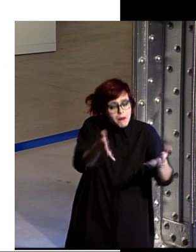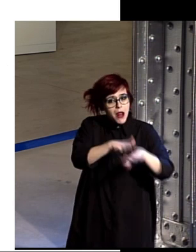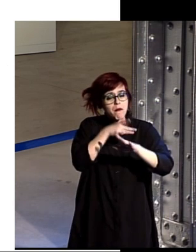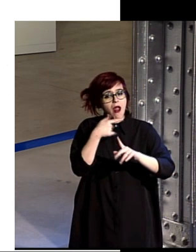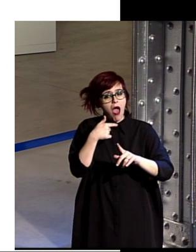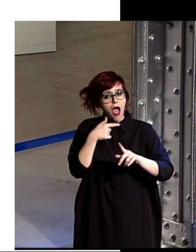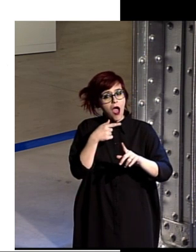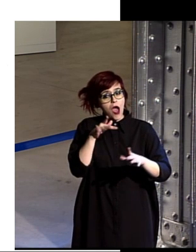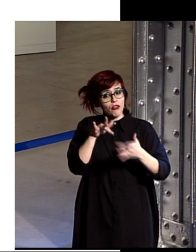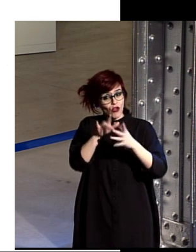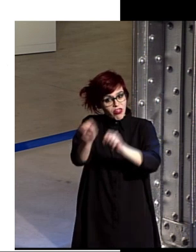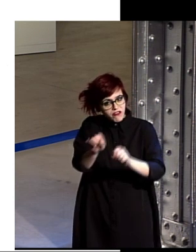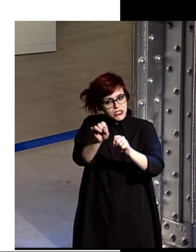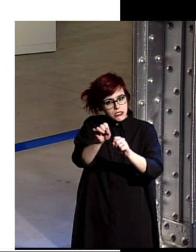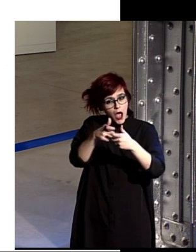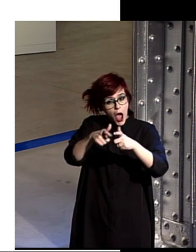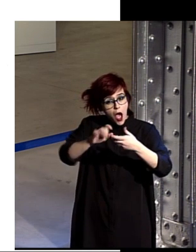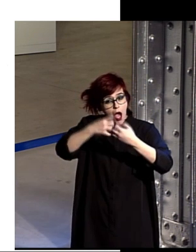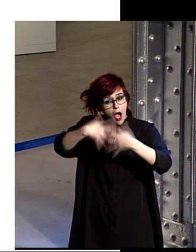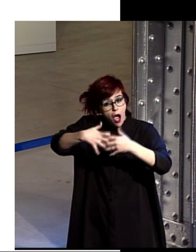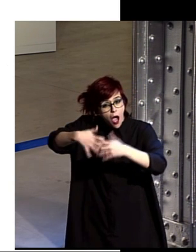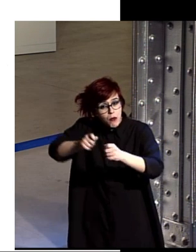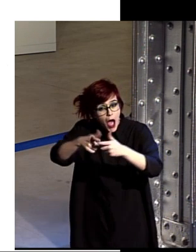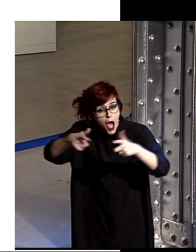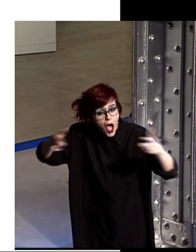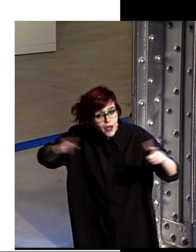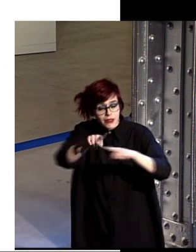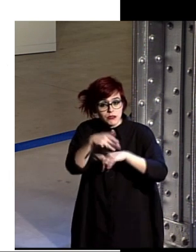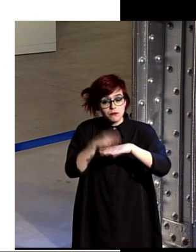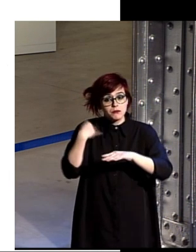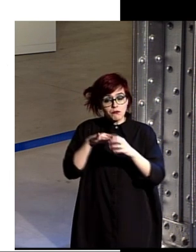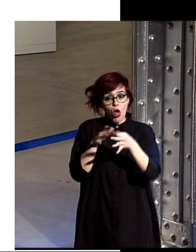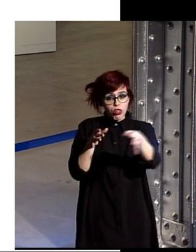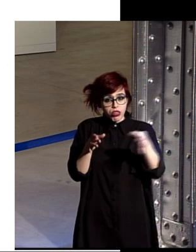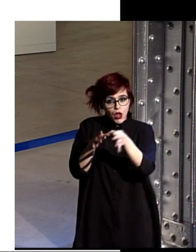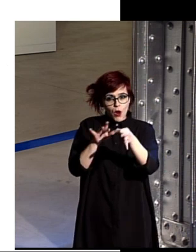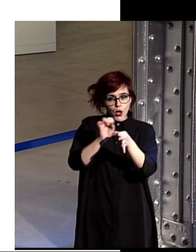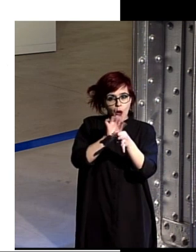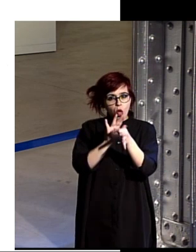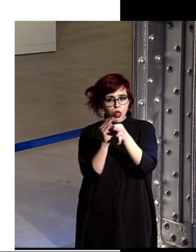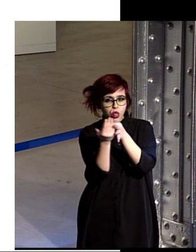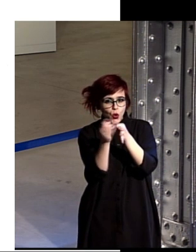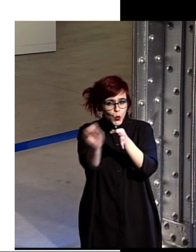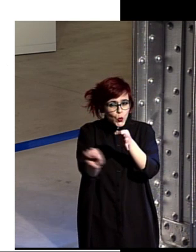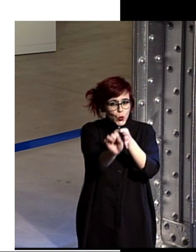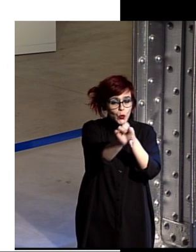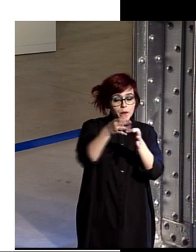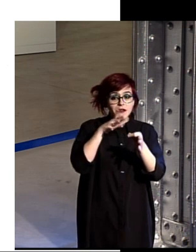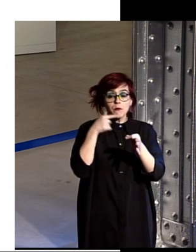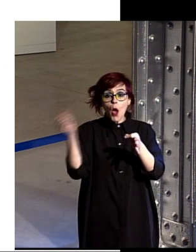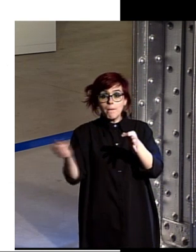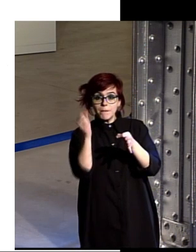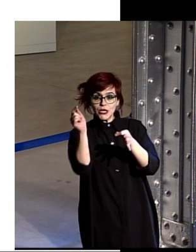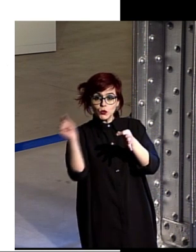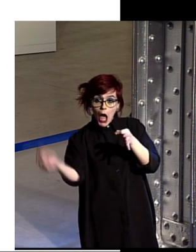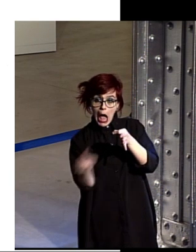de la superficie que suelen tener los virus. De esa manera impiden que el virus entre en la célula, con lo cual no tenemos infección. Genial. Entonces, la primera diana